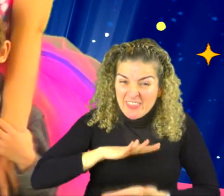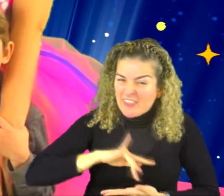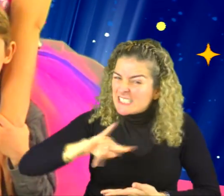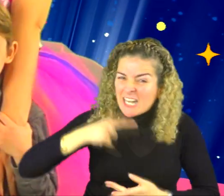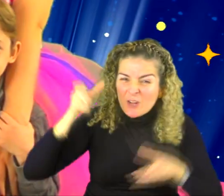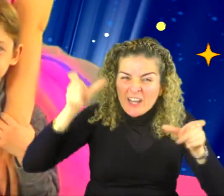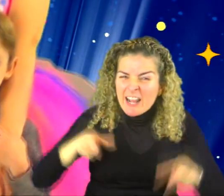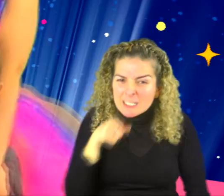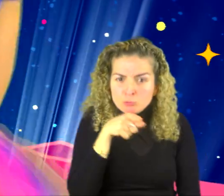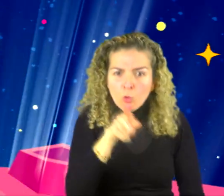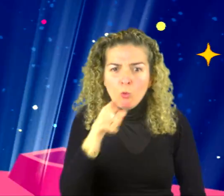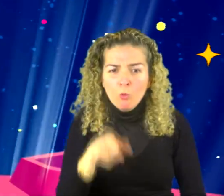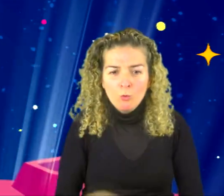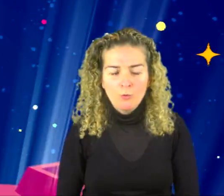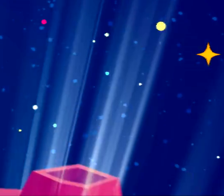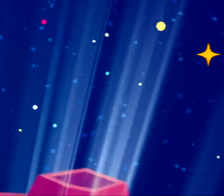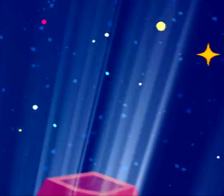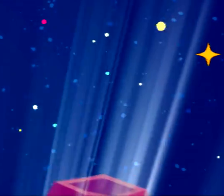extraordinarias.